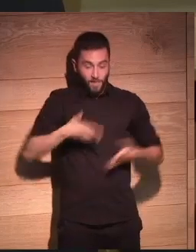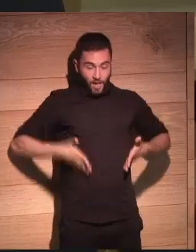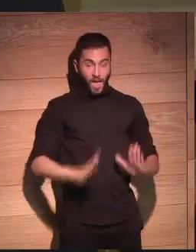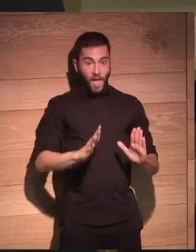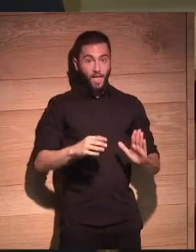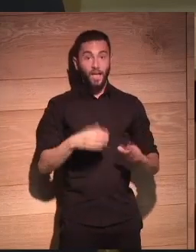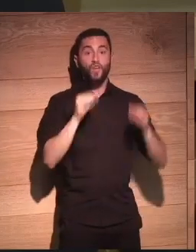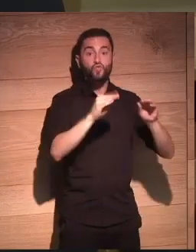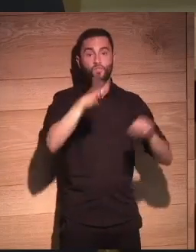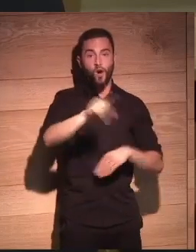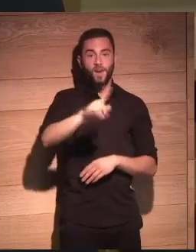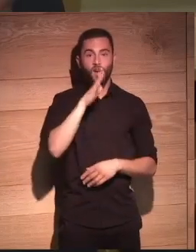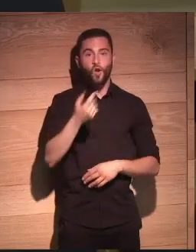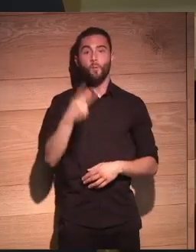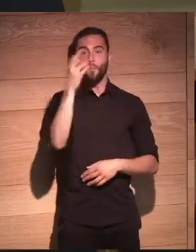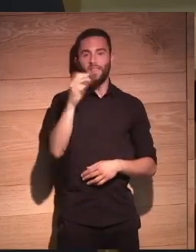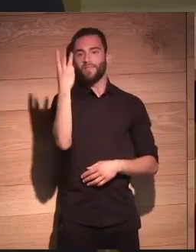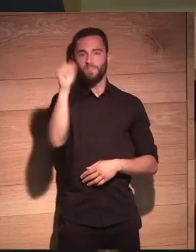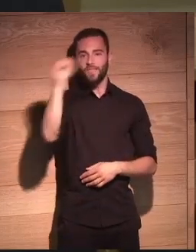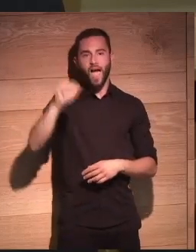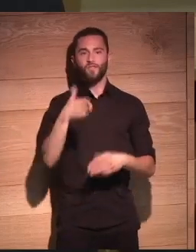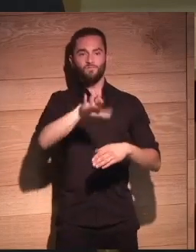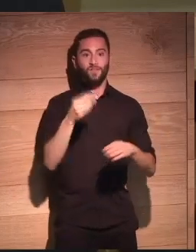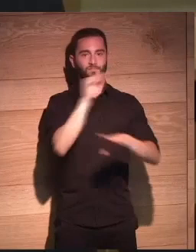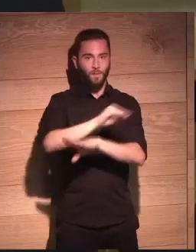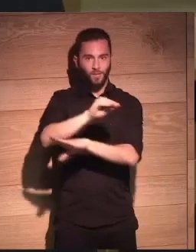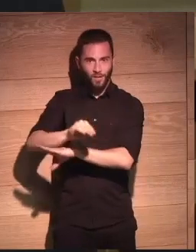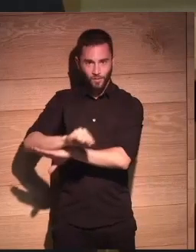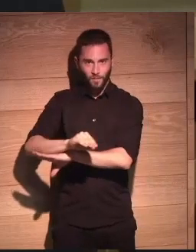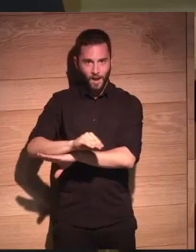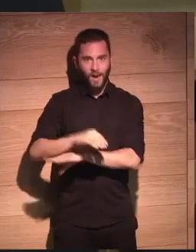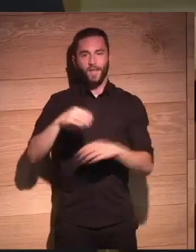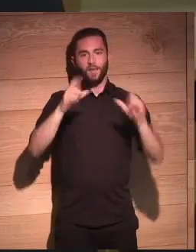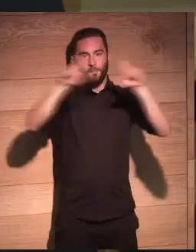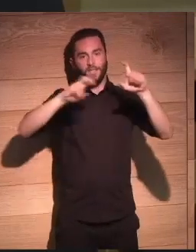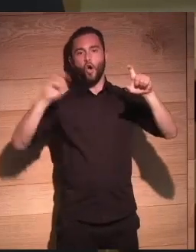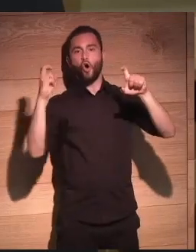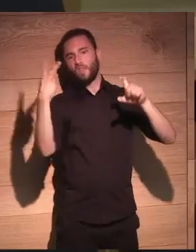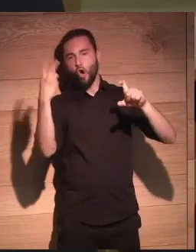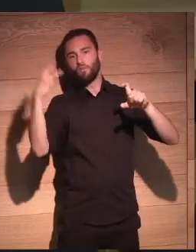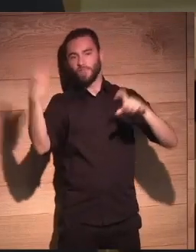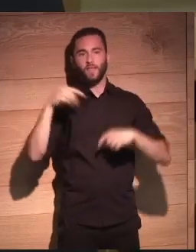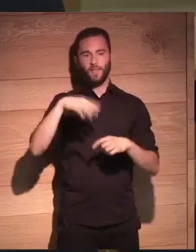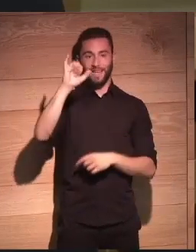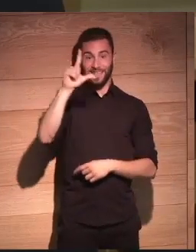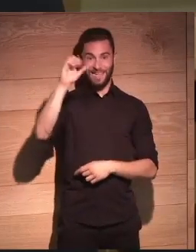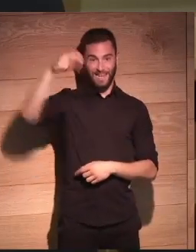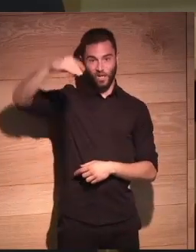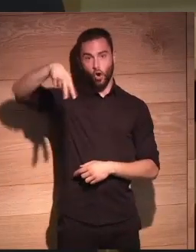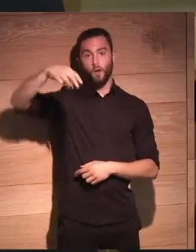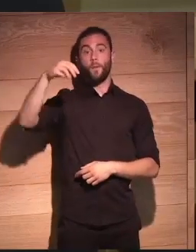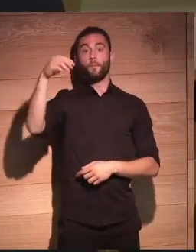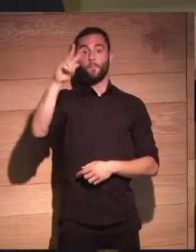envejecimiento en 2 a 3 décadas y otras grandes compañías de Silicon Valley. Entonces, yo creo que hay que abrir un poco más la